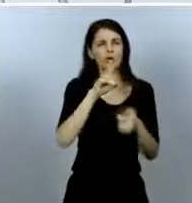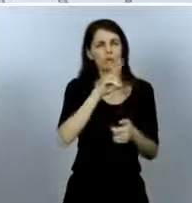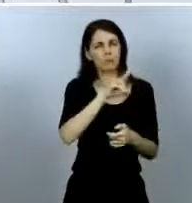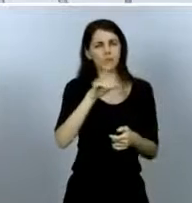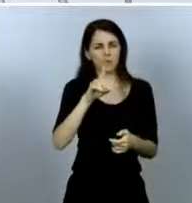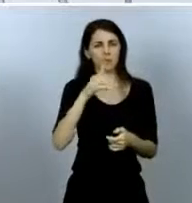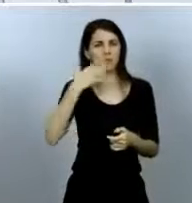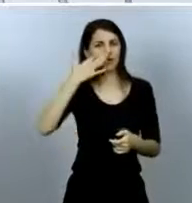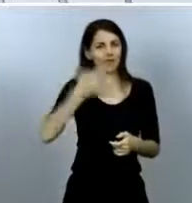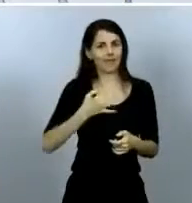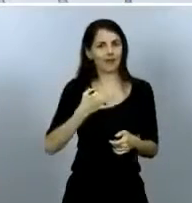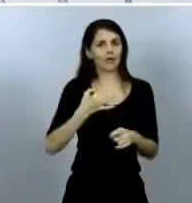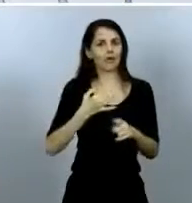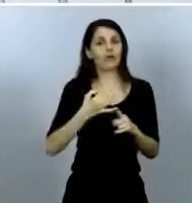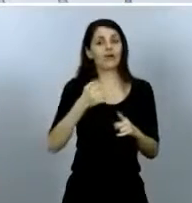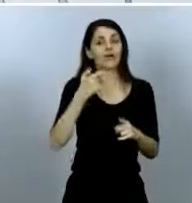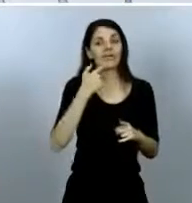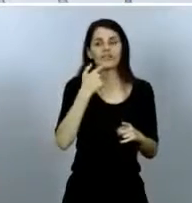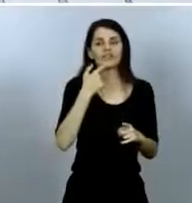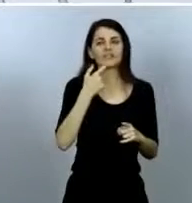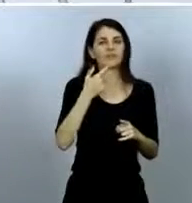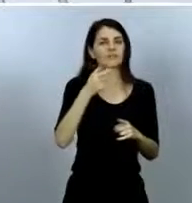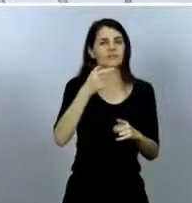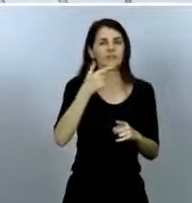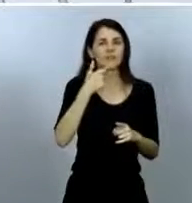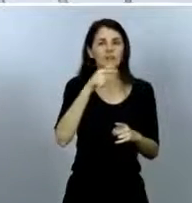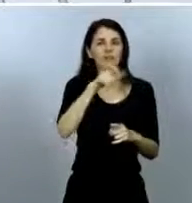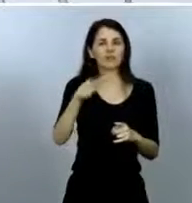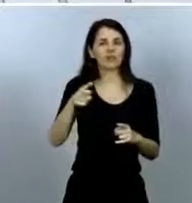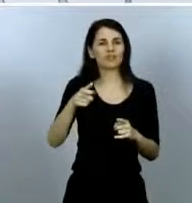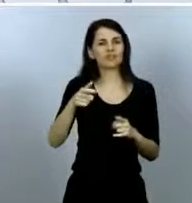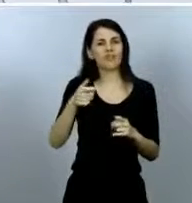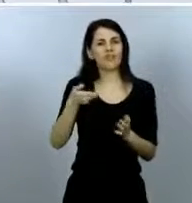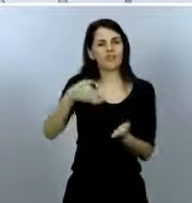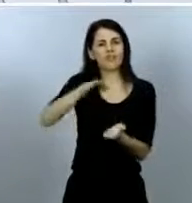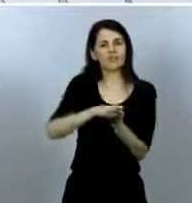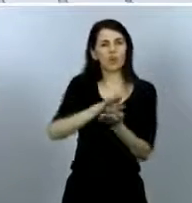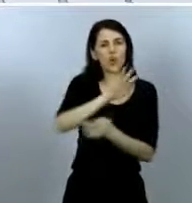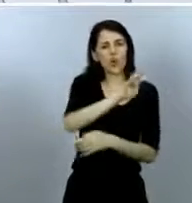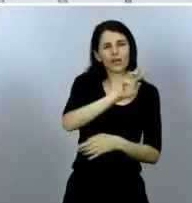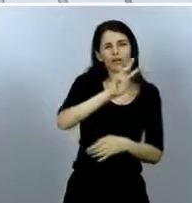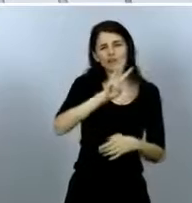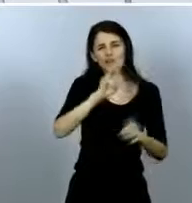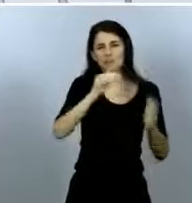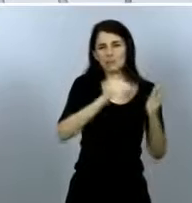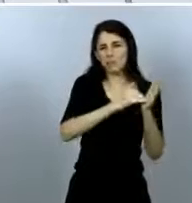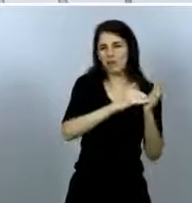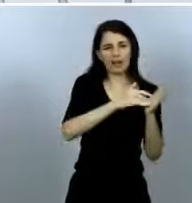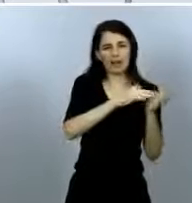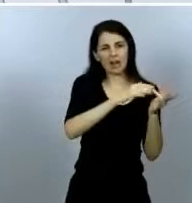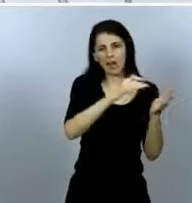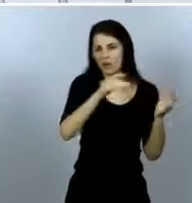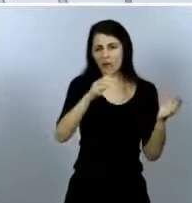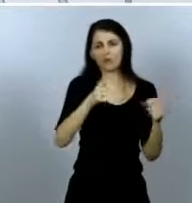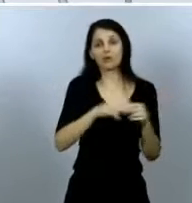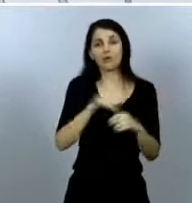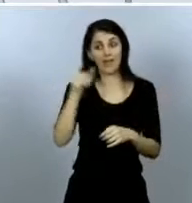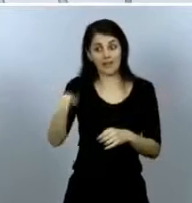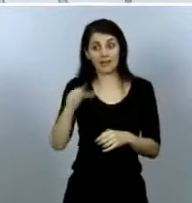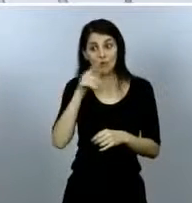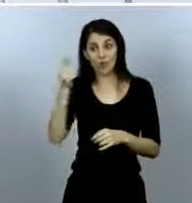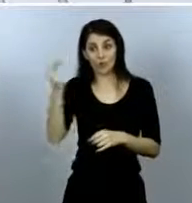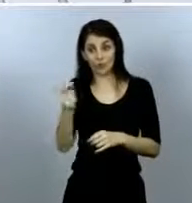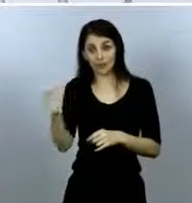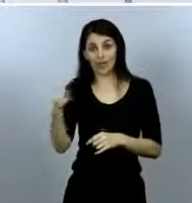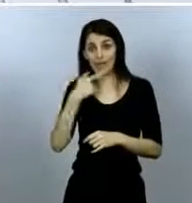exceso de 43 mil y pico fallecidos estos son 44 mil con algún día extra hay una pequeña diferencia entre